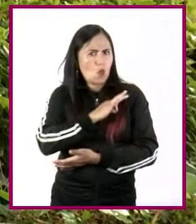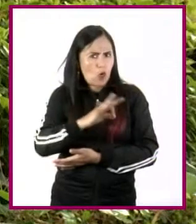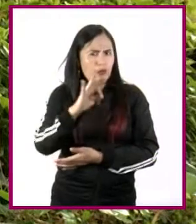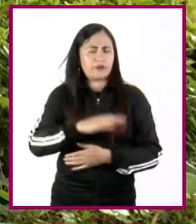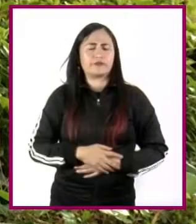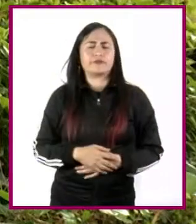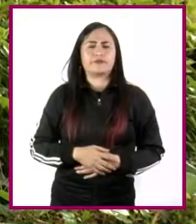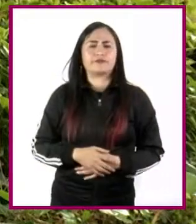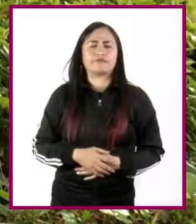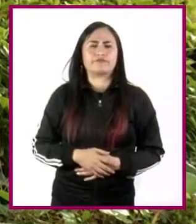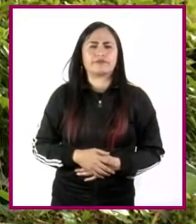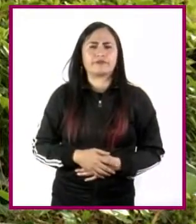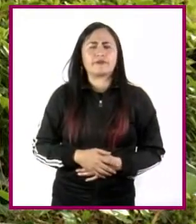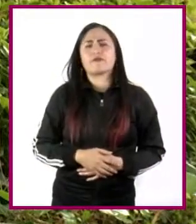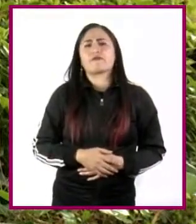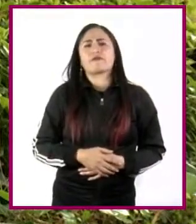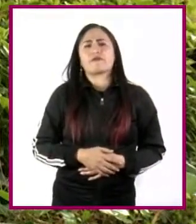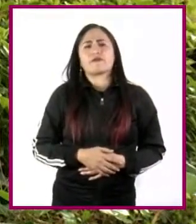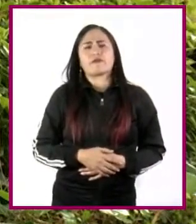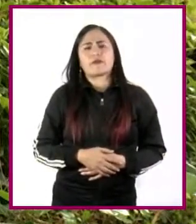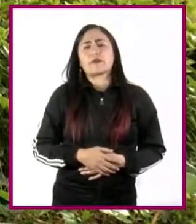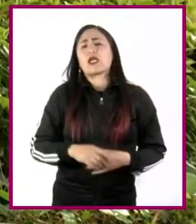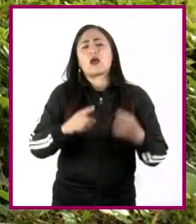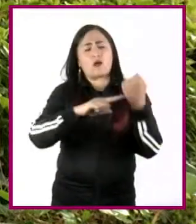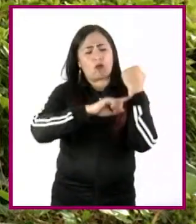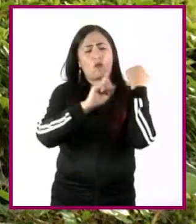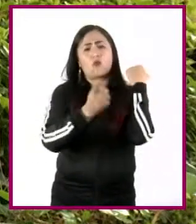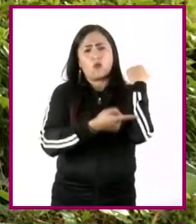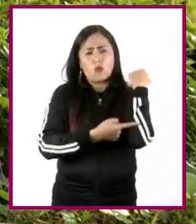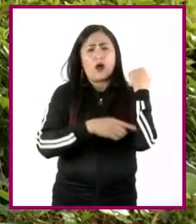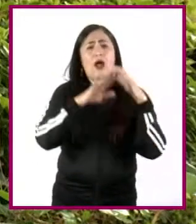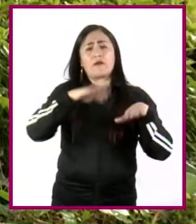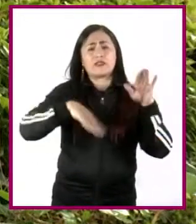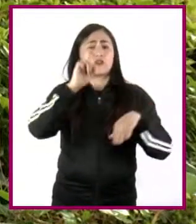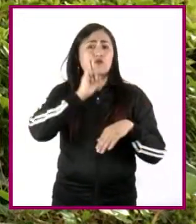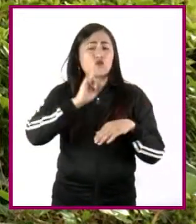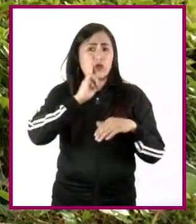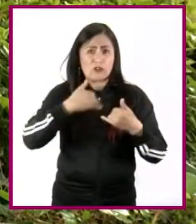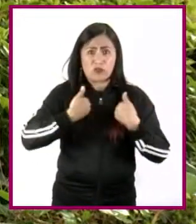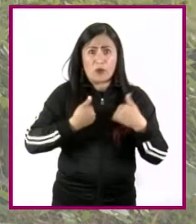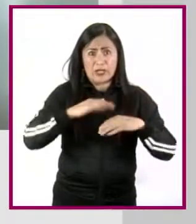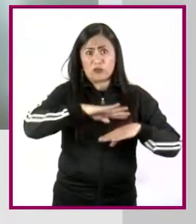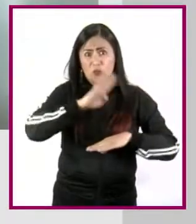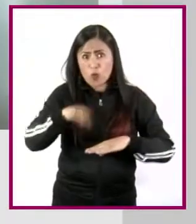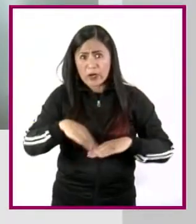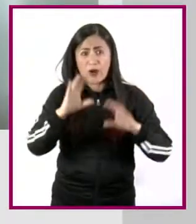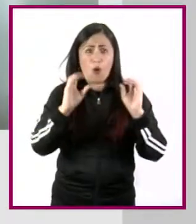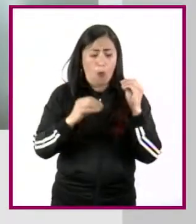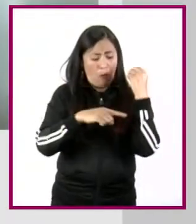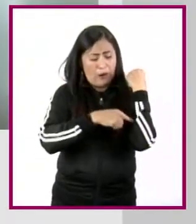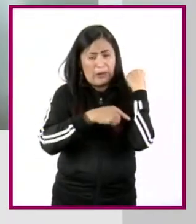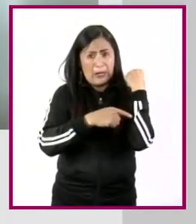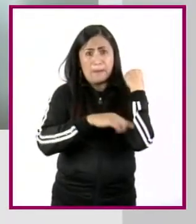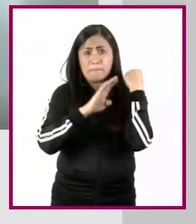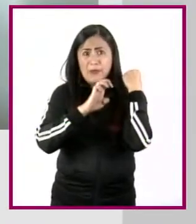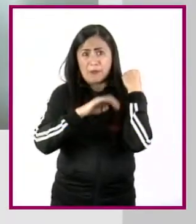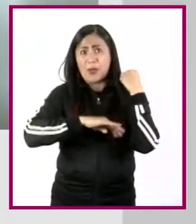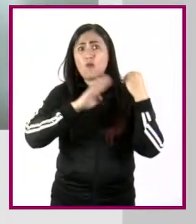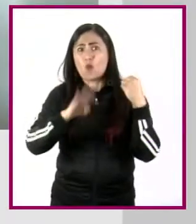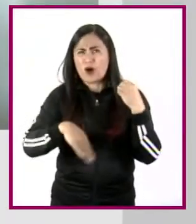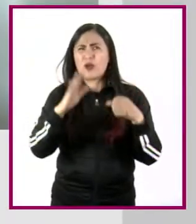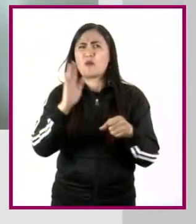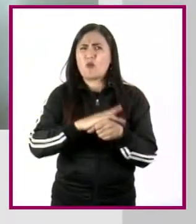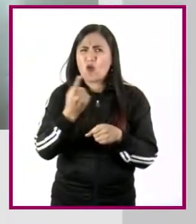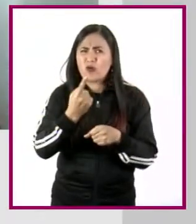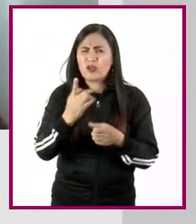problemas propician más la morbimortalidad materna y fetal en el embarazo adolescente y por qué? Nuestro cuerpo, por supuesto